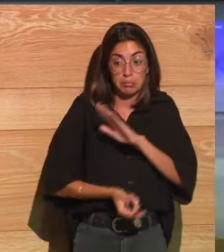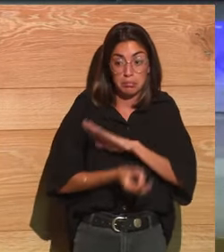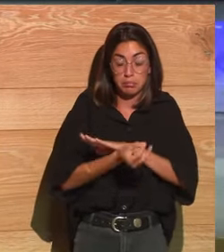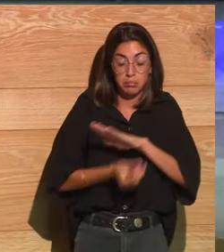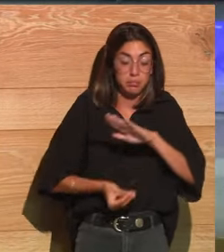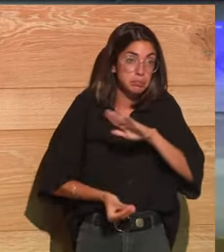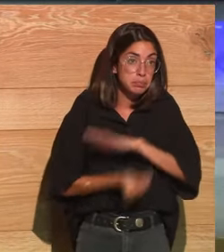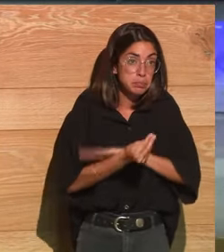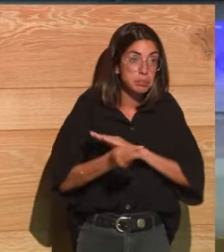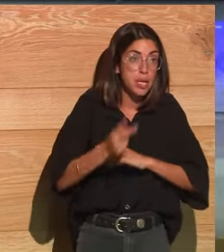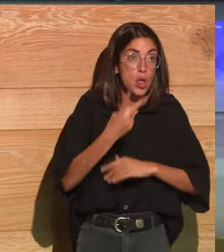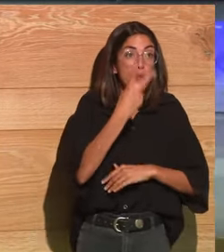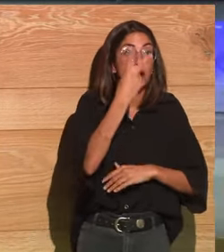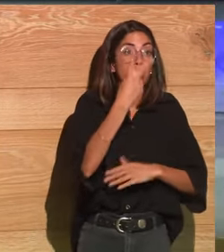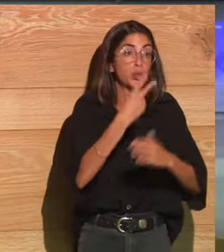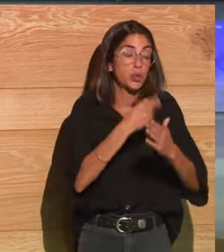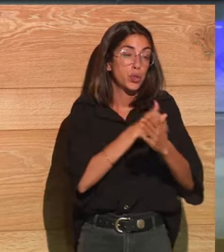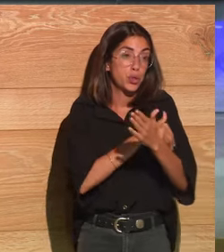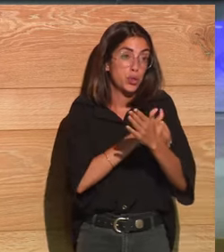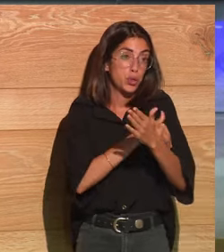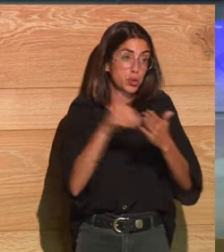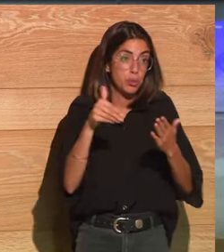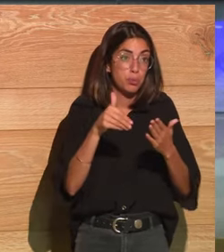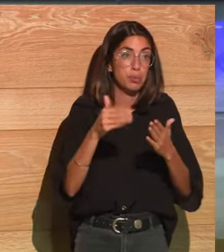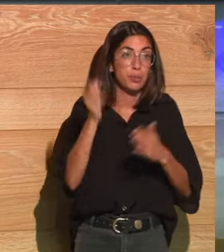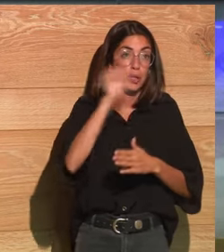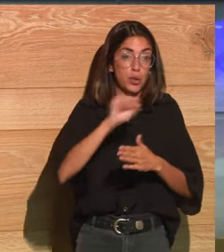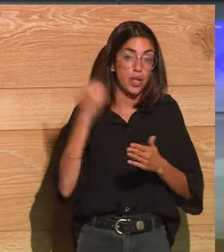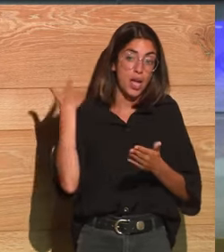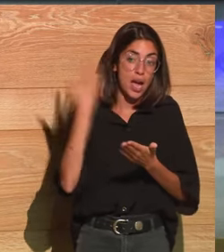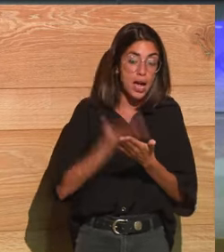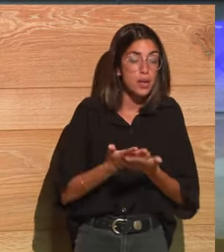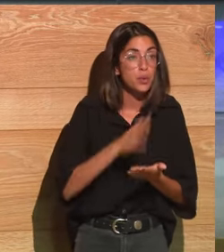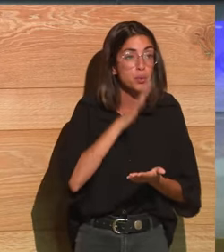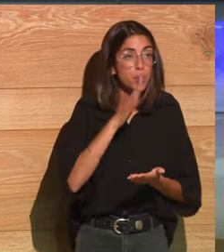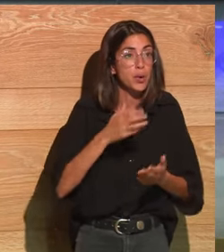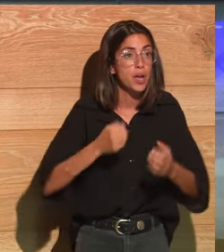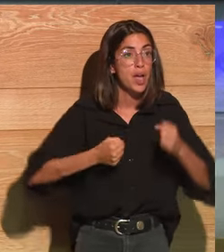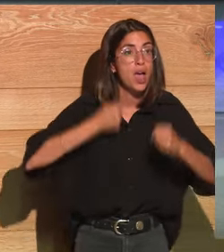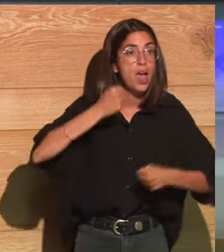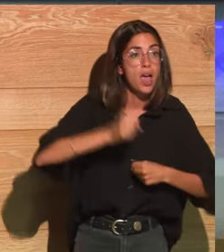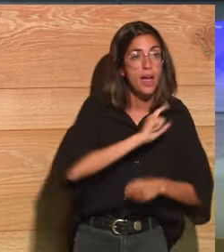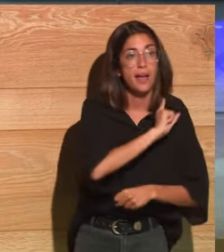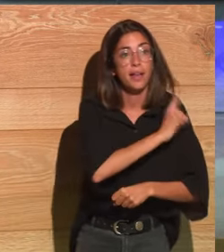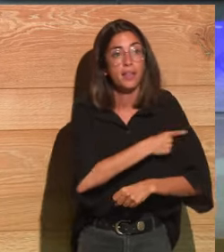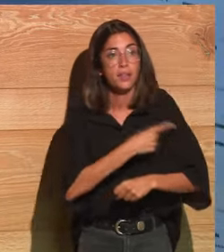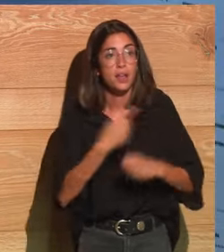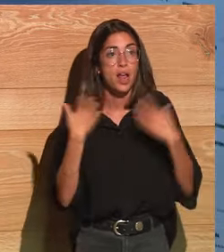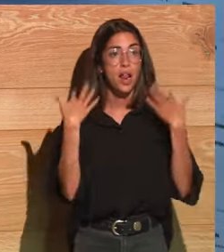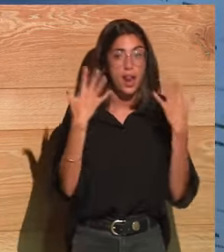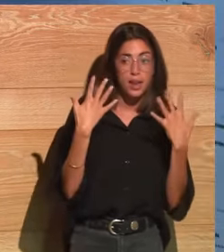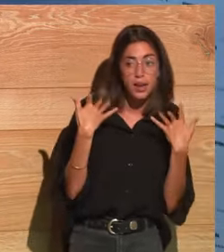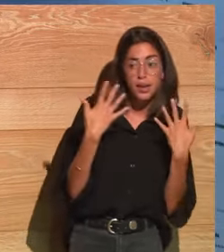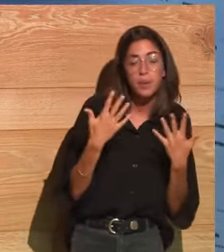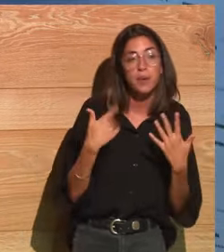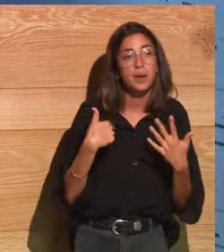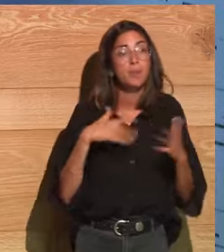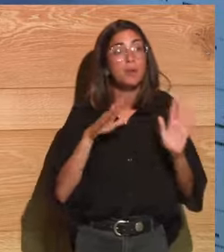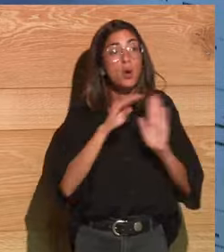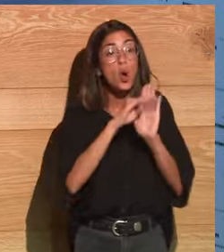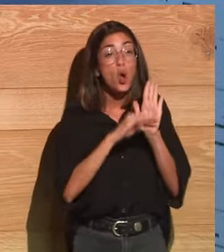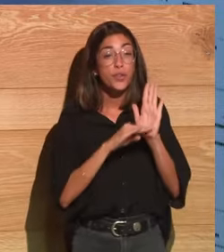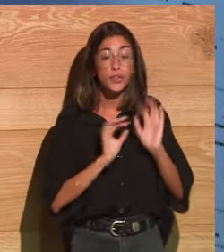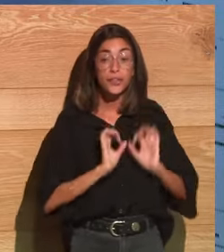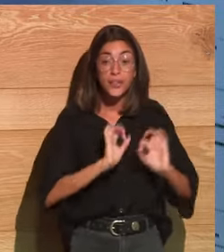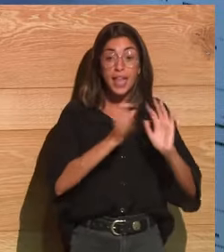Una especie adaptada a un ritmo de vida, pues muchísima más demanda de ejercicio físico, al aire libre, etcétera, etcétera, y a unas condiciones determinadas,